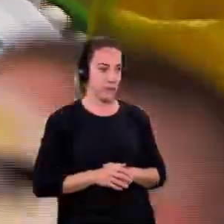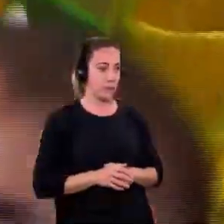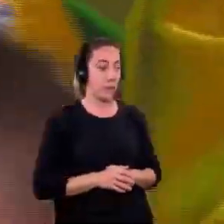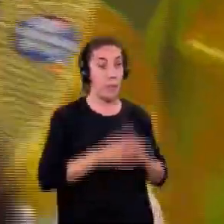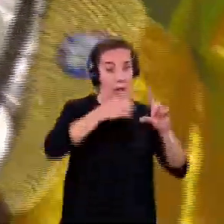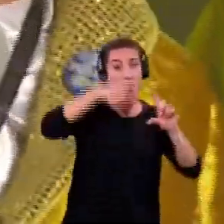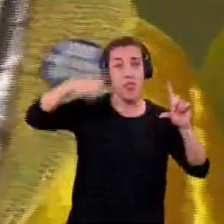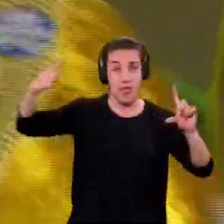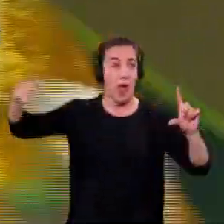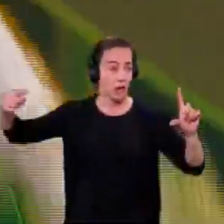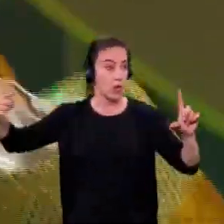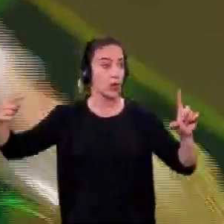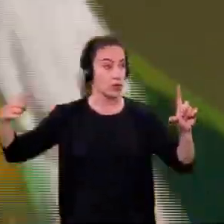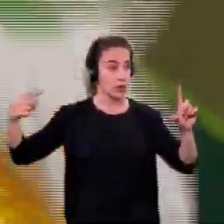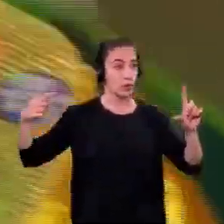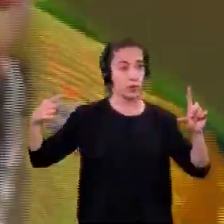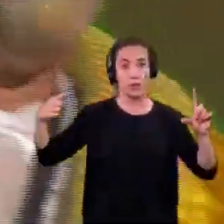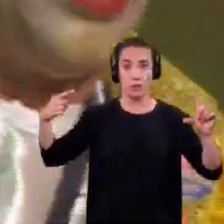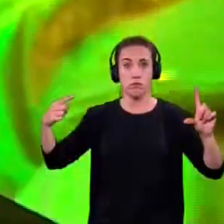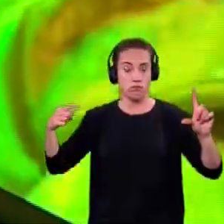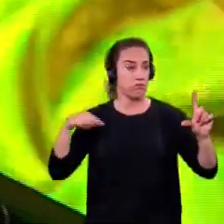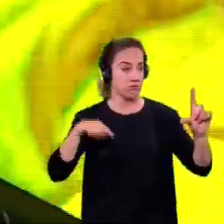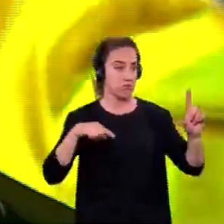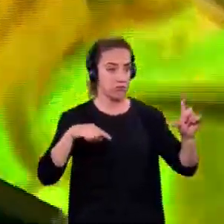Unos datos que me asustan, cada vez soy